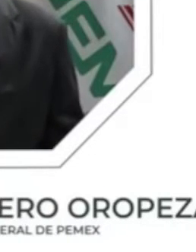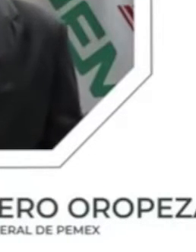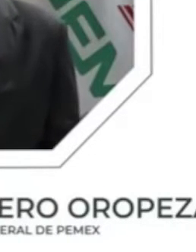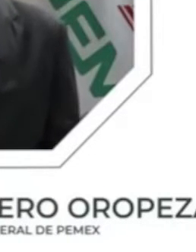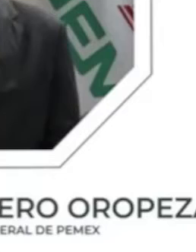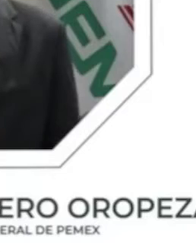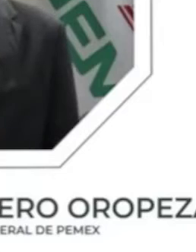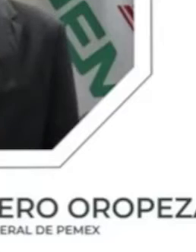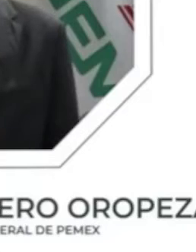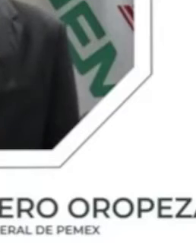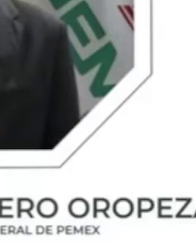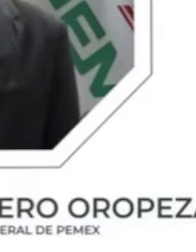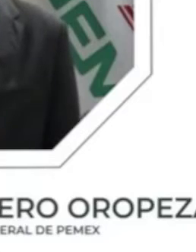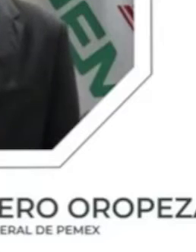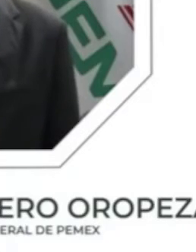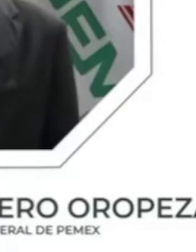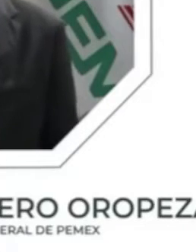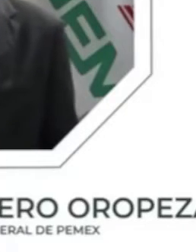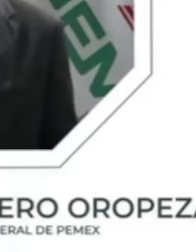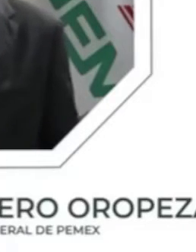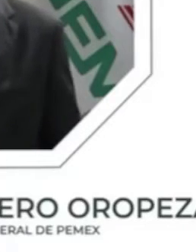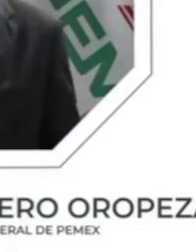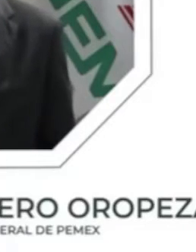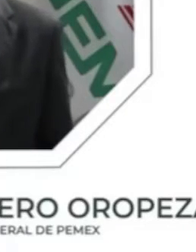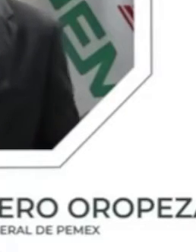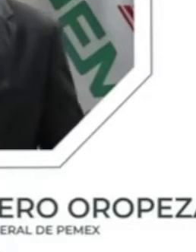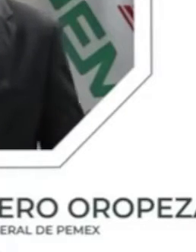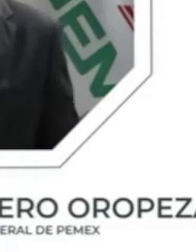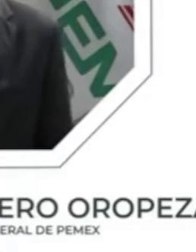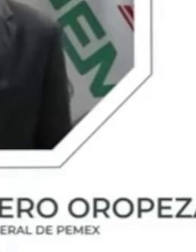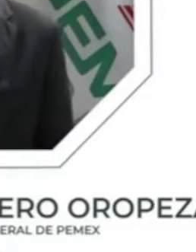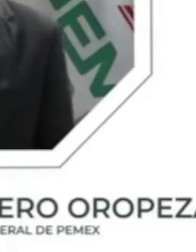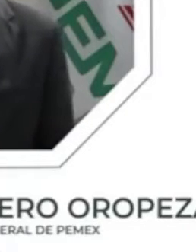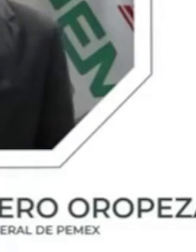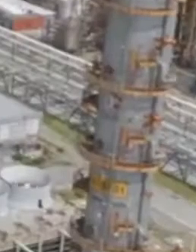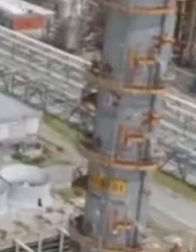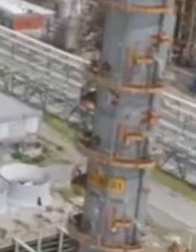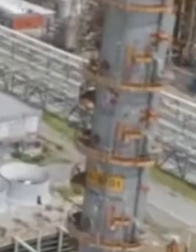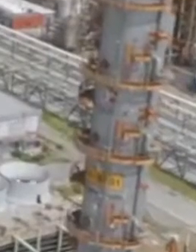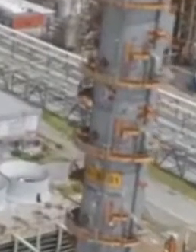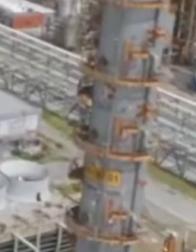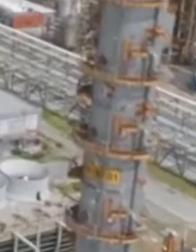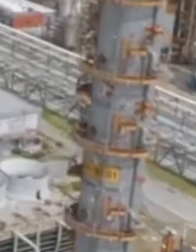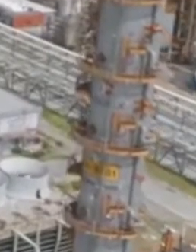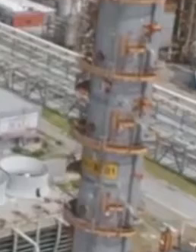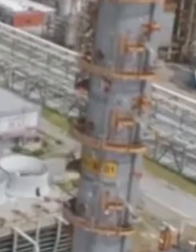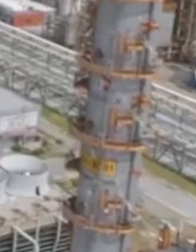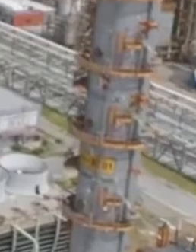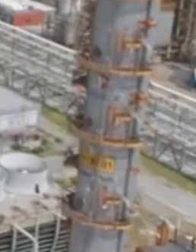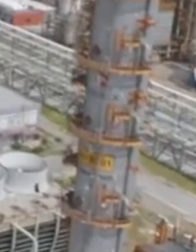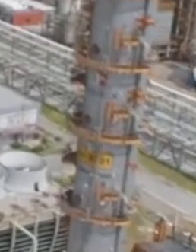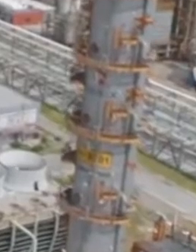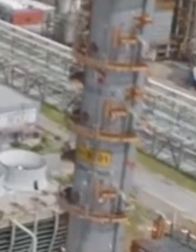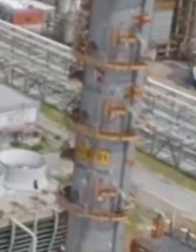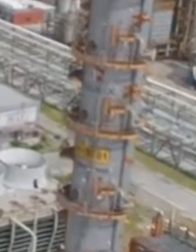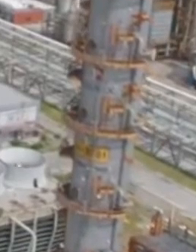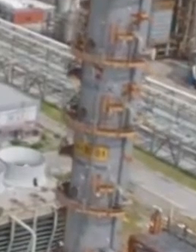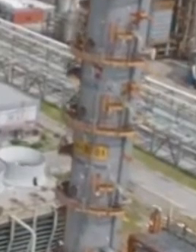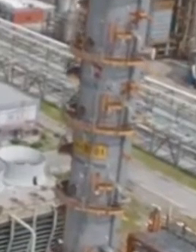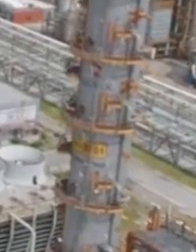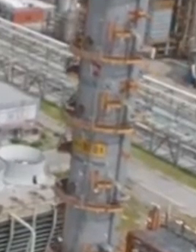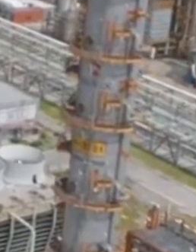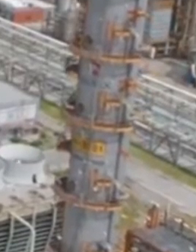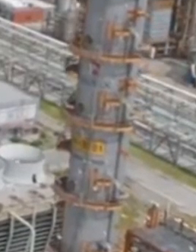estamos con el proyecto de rehabilitación de las 6 refinerías del Sistema Nacional: